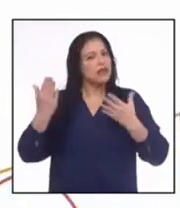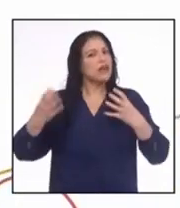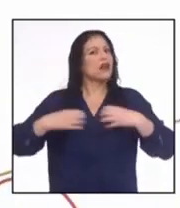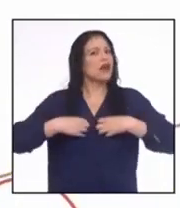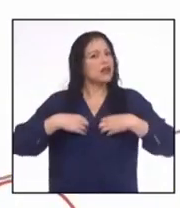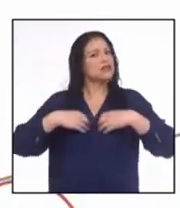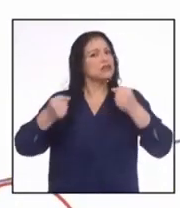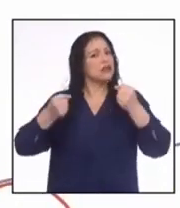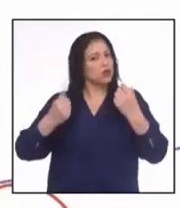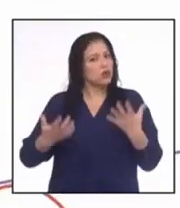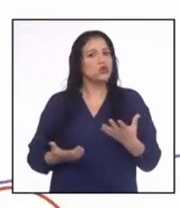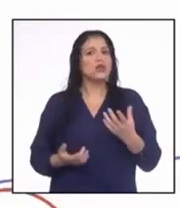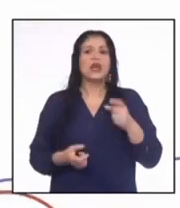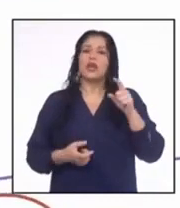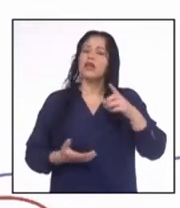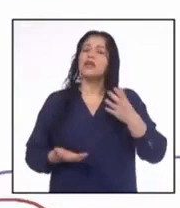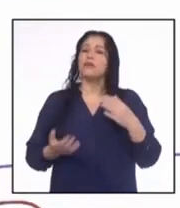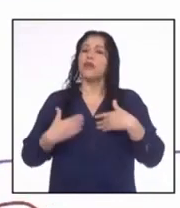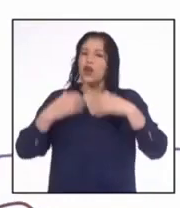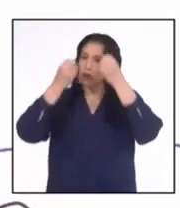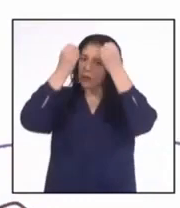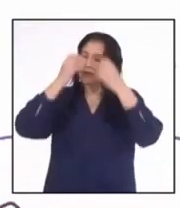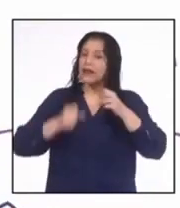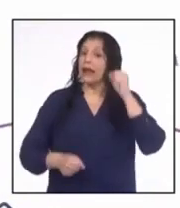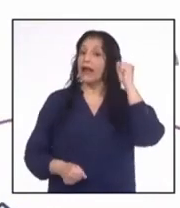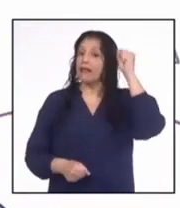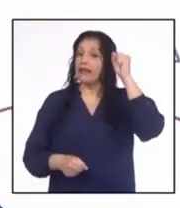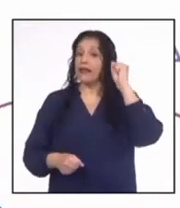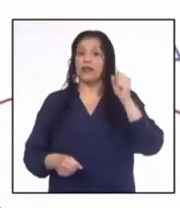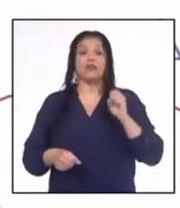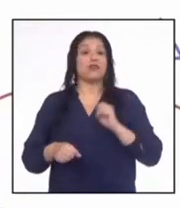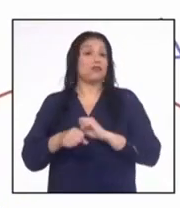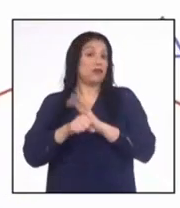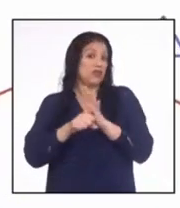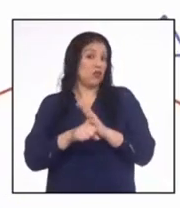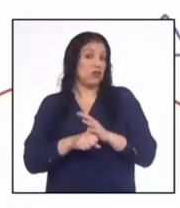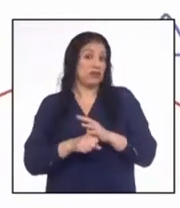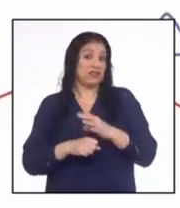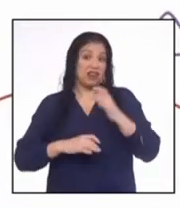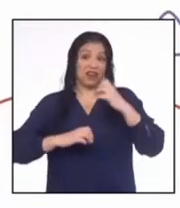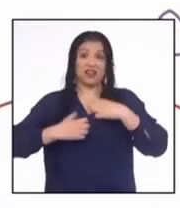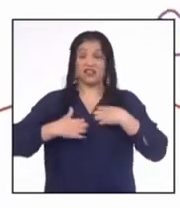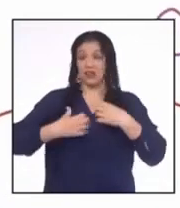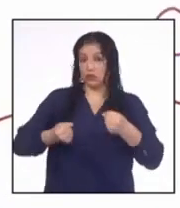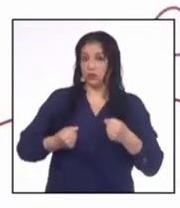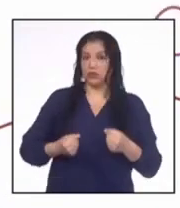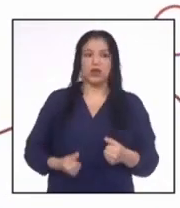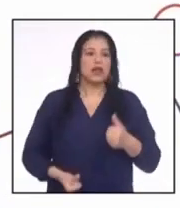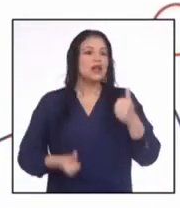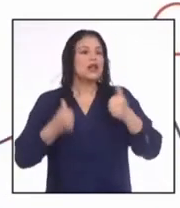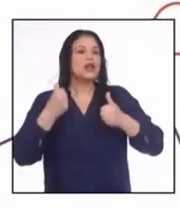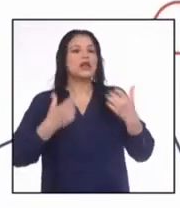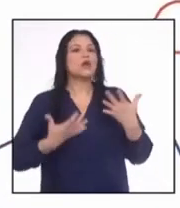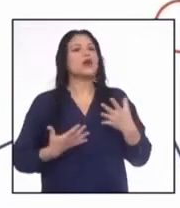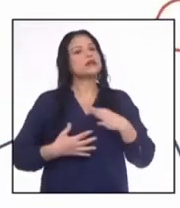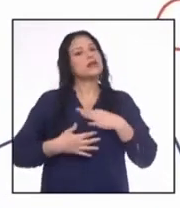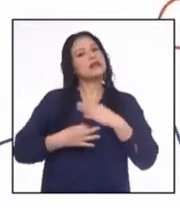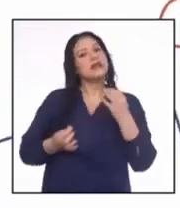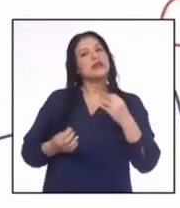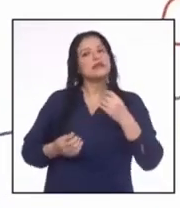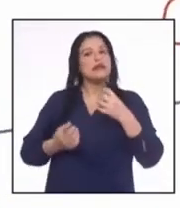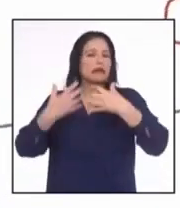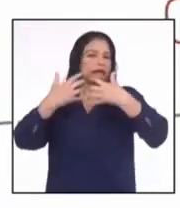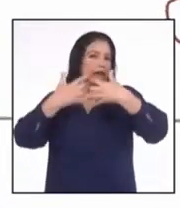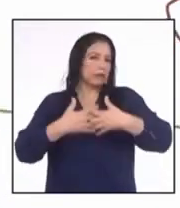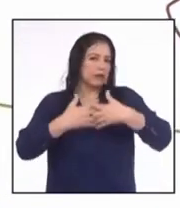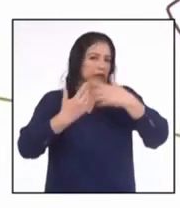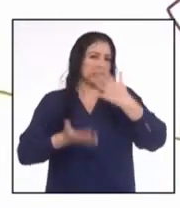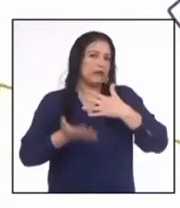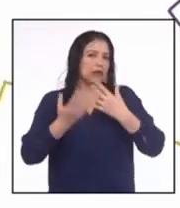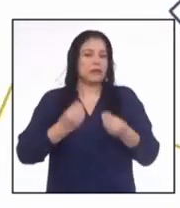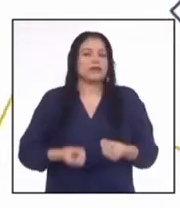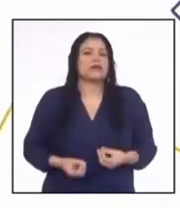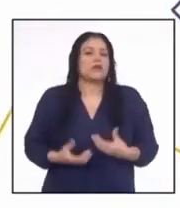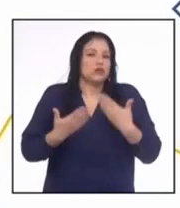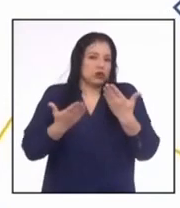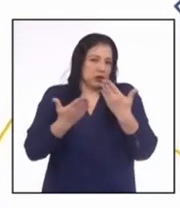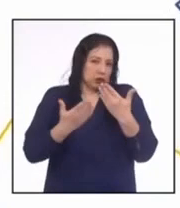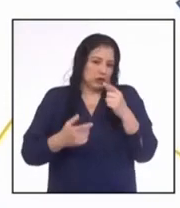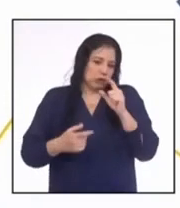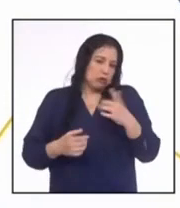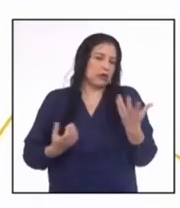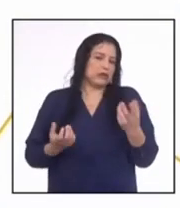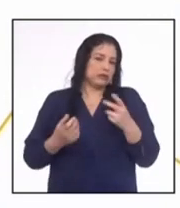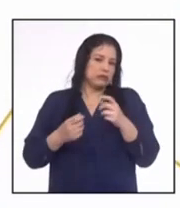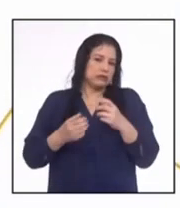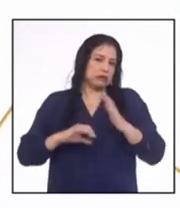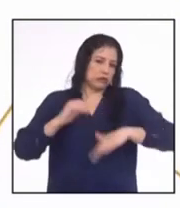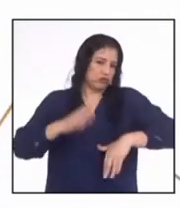pública y así cumplir el derecho a la salud ante esta emergencia. ¿Cuál sería el interés de las empresas? Puede ser contribuir con este bien